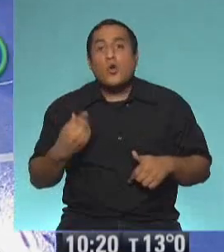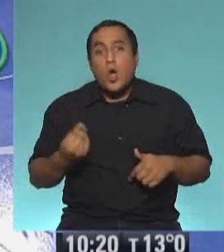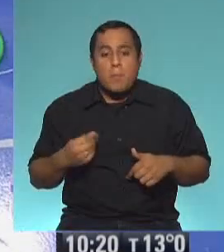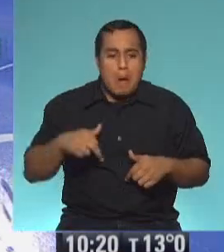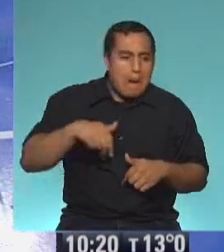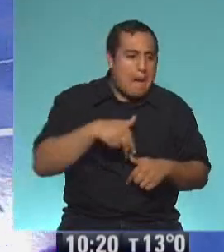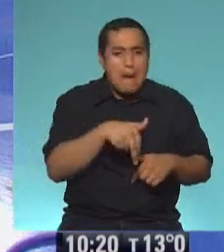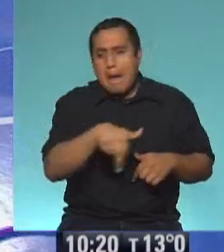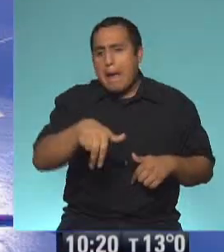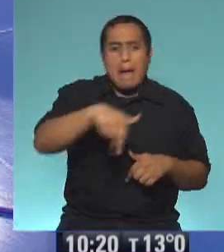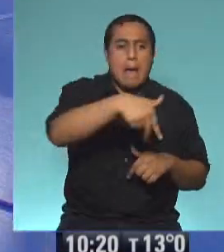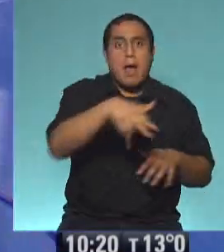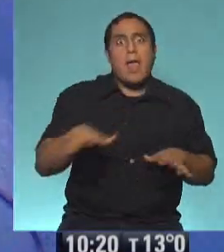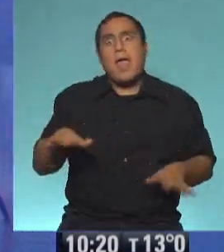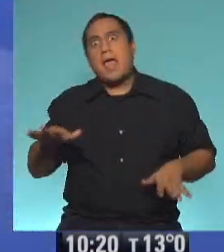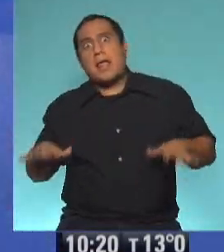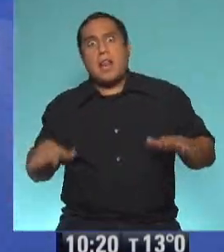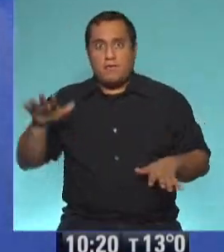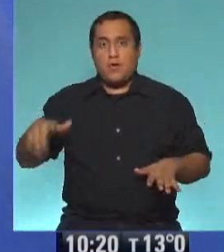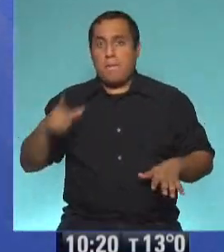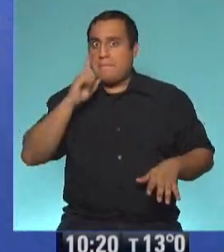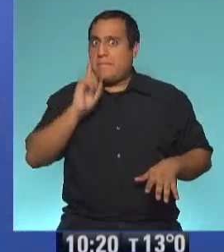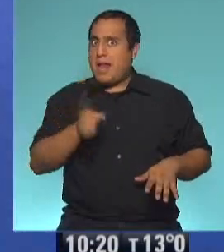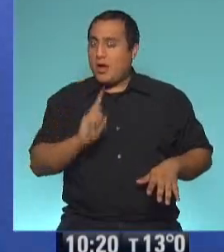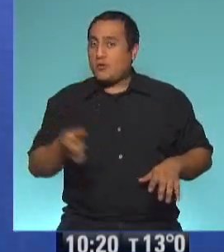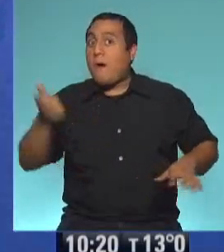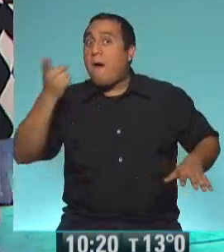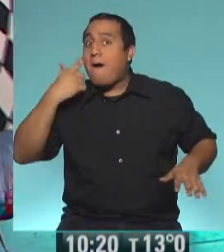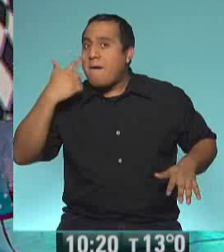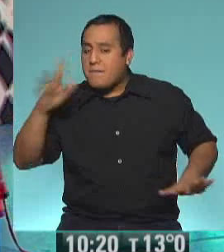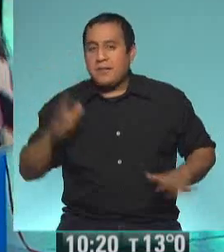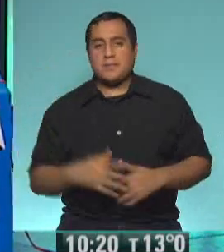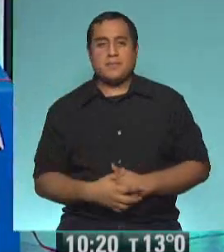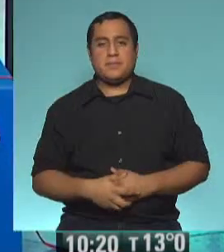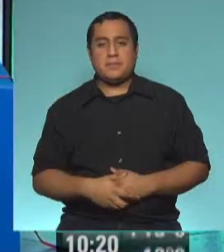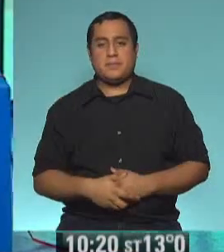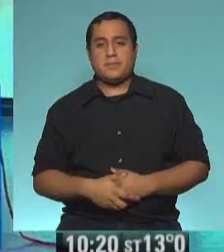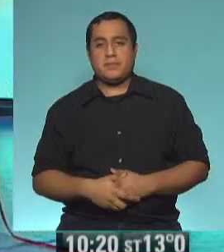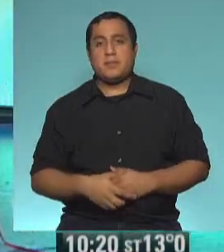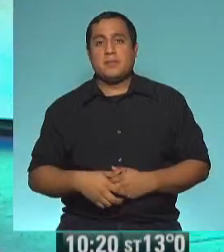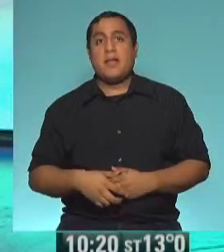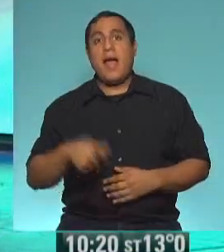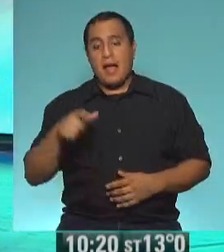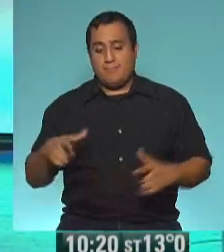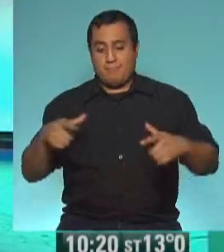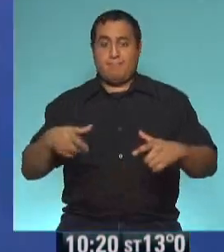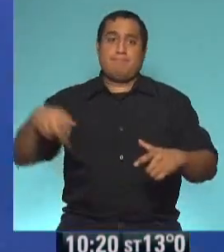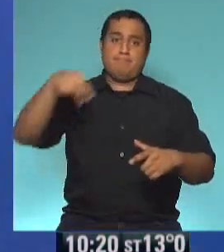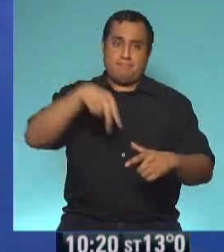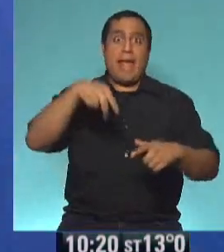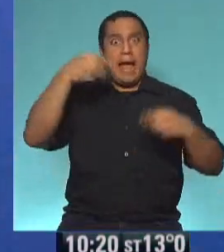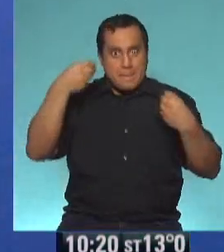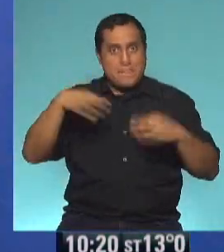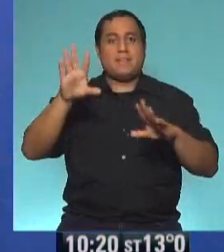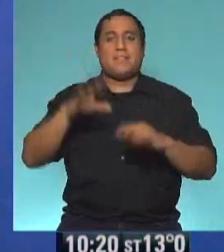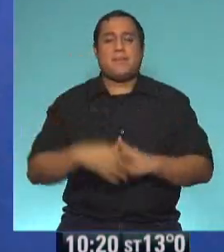más peligroso de todo el mundo. ¿Por dónde vas a arrancar? Yo voy a arrancar ¿Por dónde arranco? Voy a arrancar por acá. Ahí dale está. Melenita. Ahí